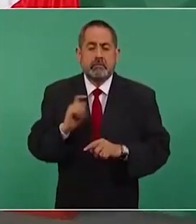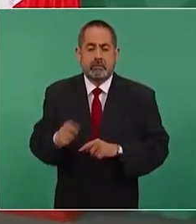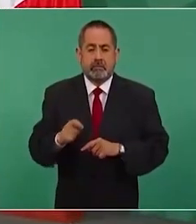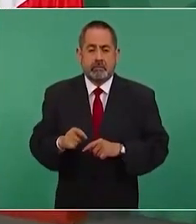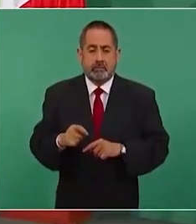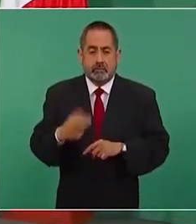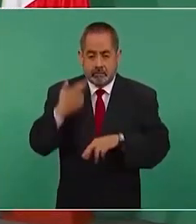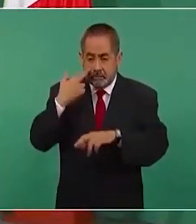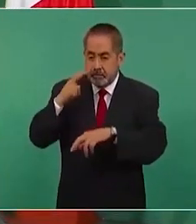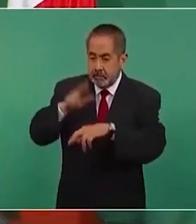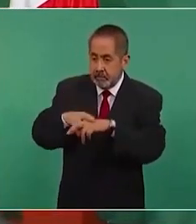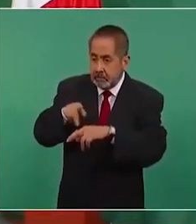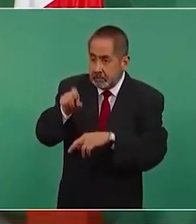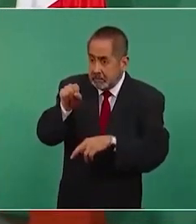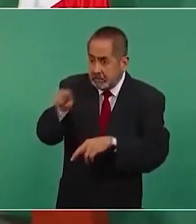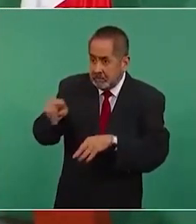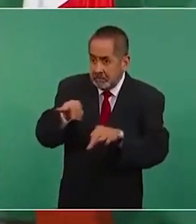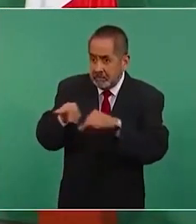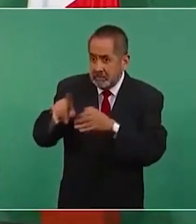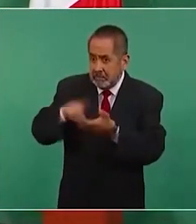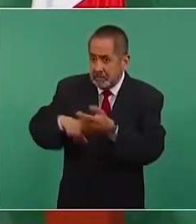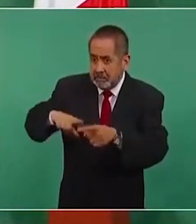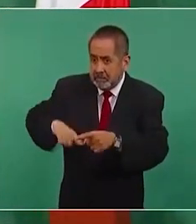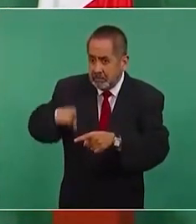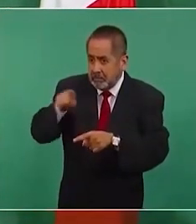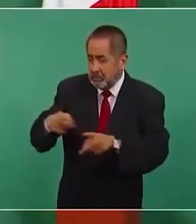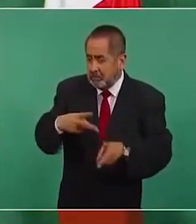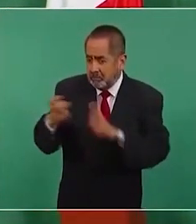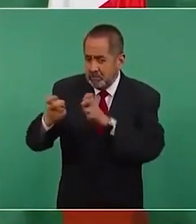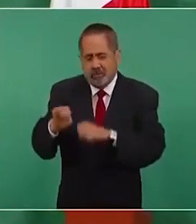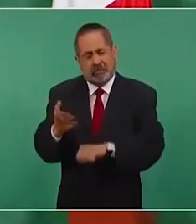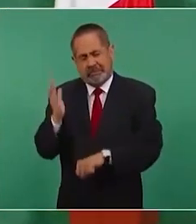que el ratero sea un servidor público,